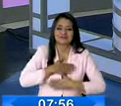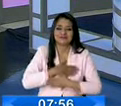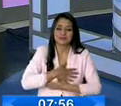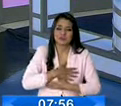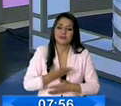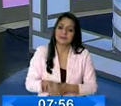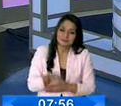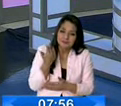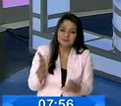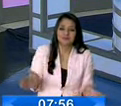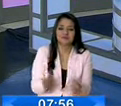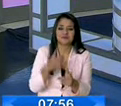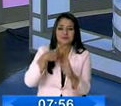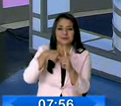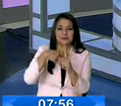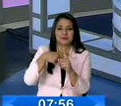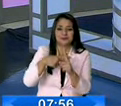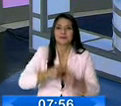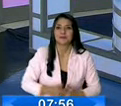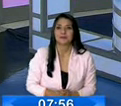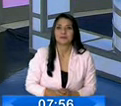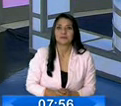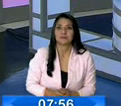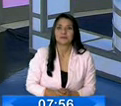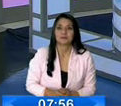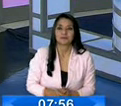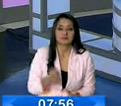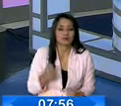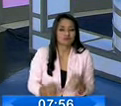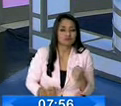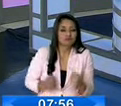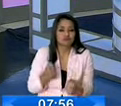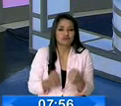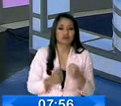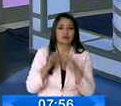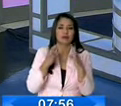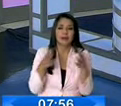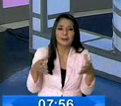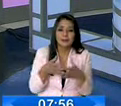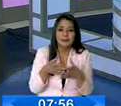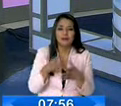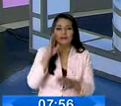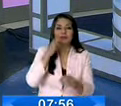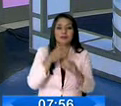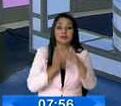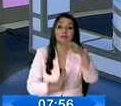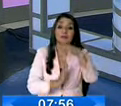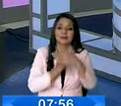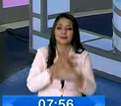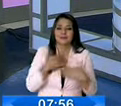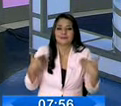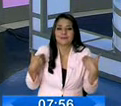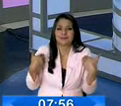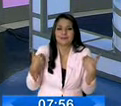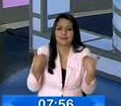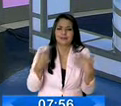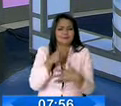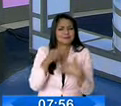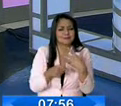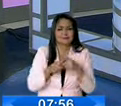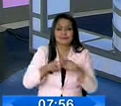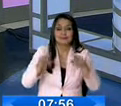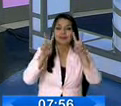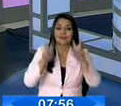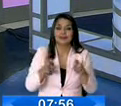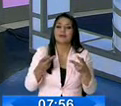vamos a poner energía, vamos a trotar, vamos a hacer familia, por la paz, por la alegría, en fin, por tantas cosas que uno tiene,